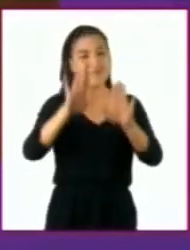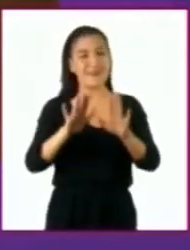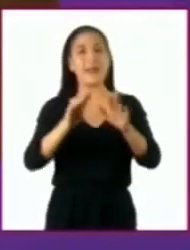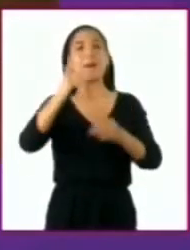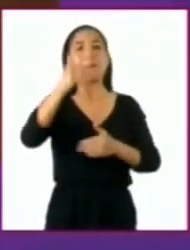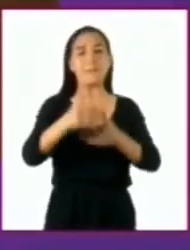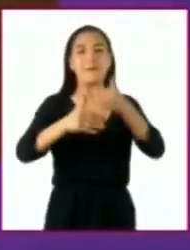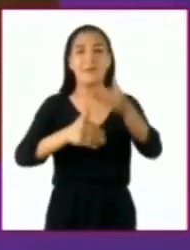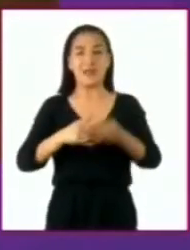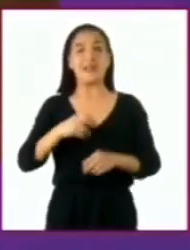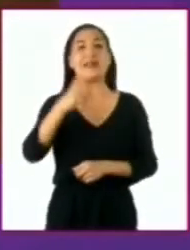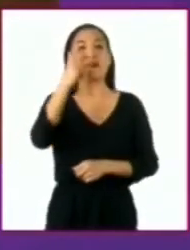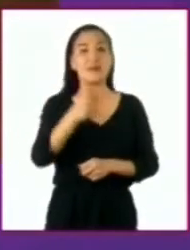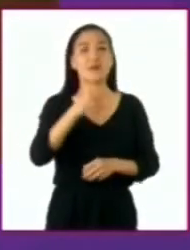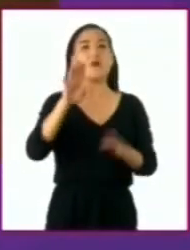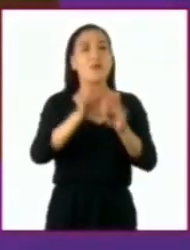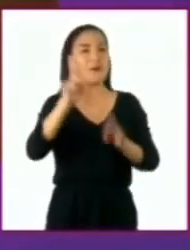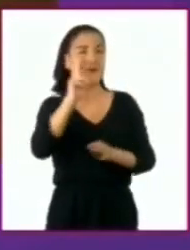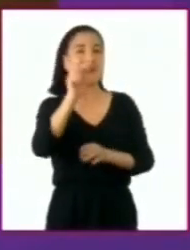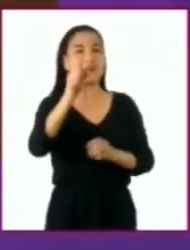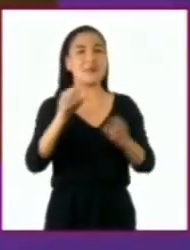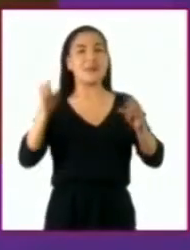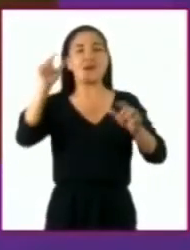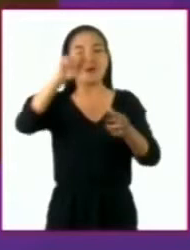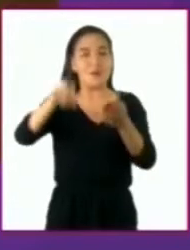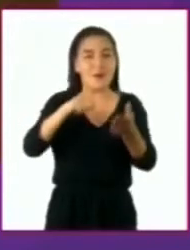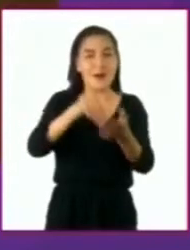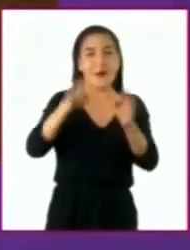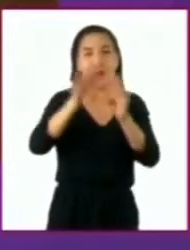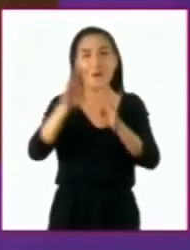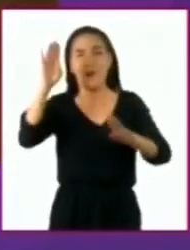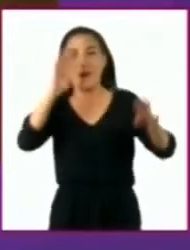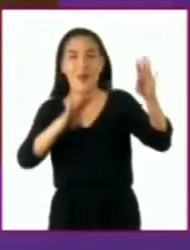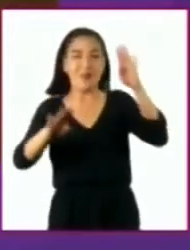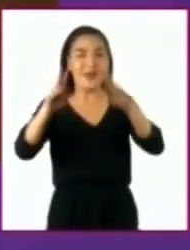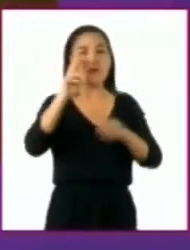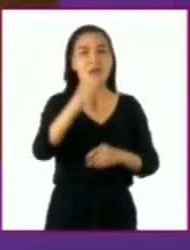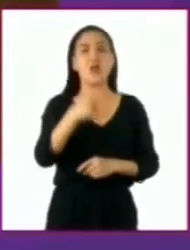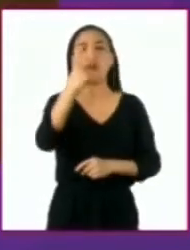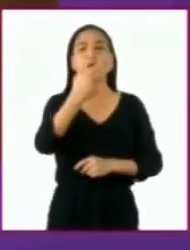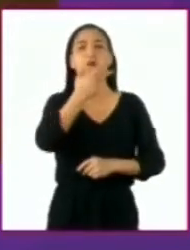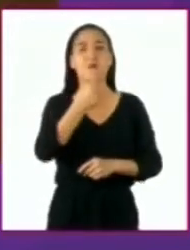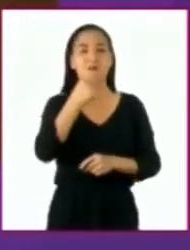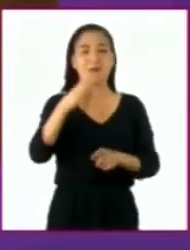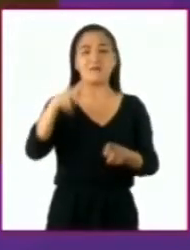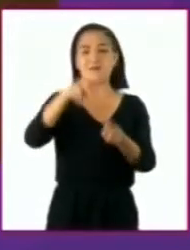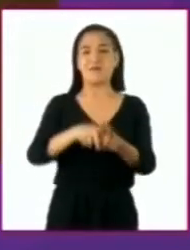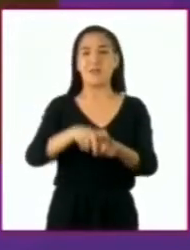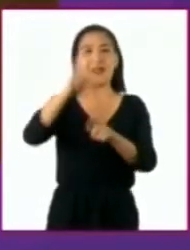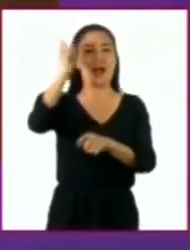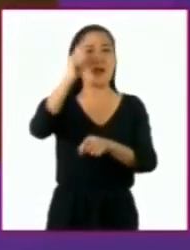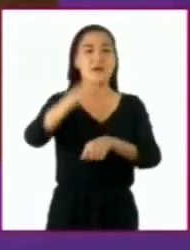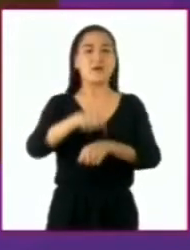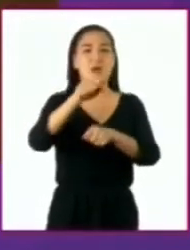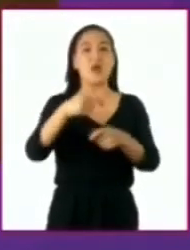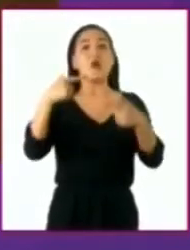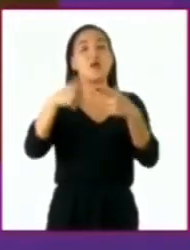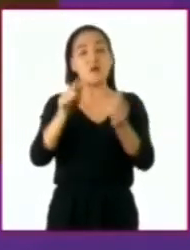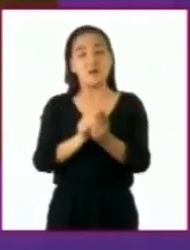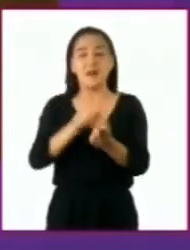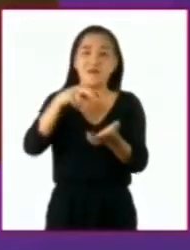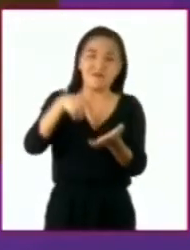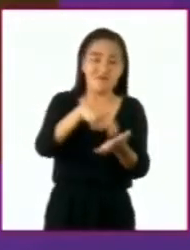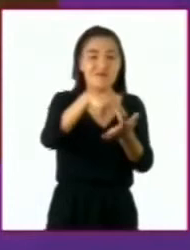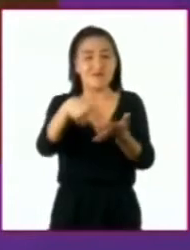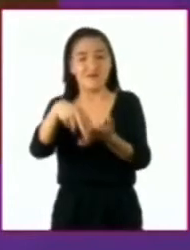Se ve un paisaje montañoso, transitado por dos hombres barbados a caballo y un grupo de hombres a pie.